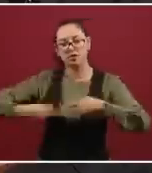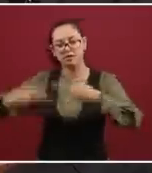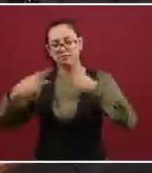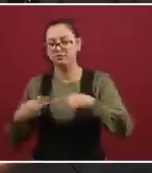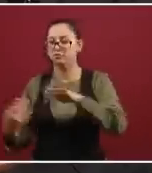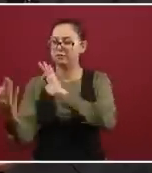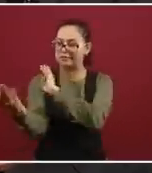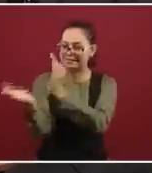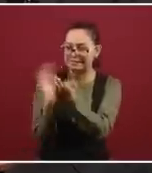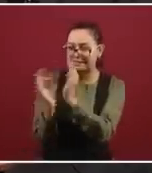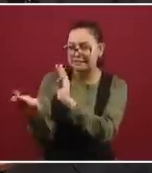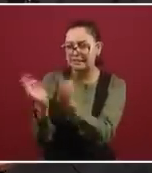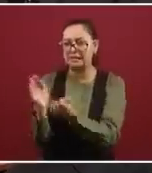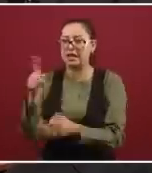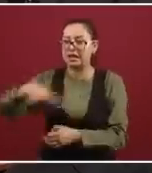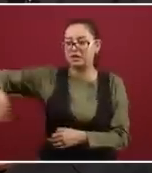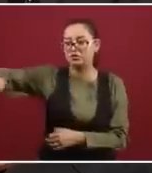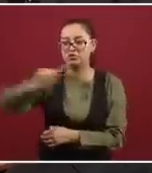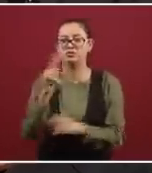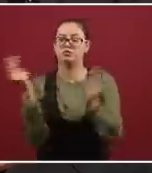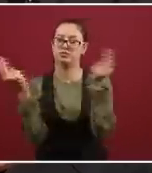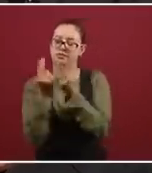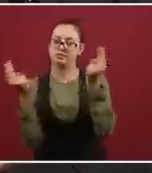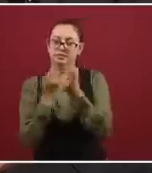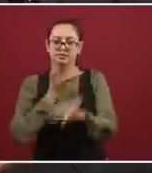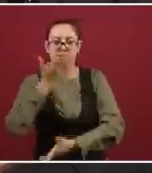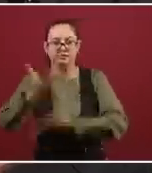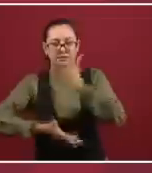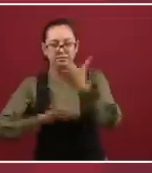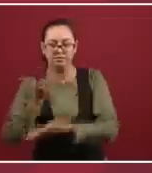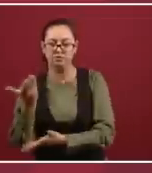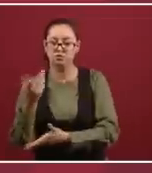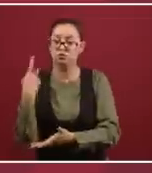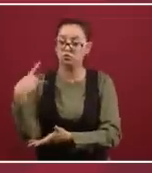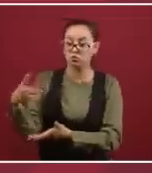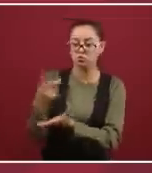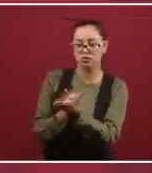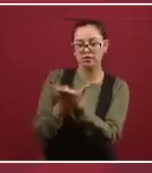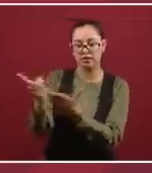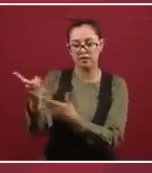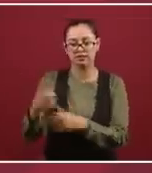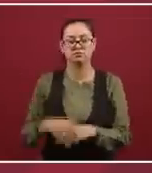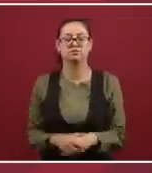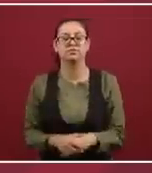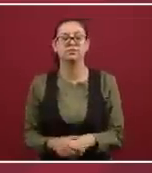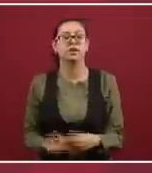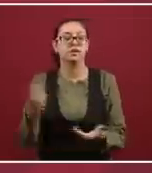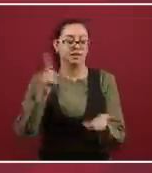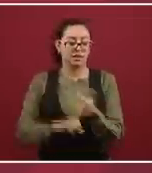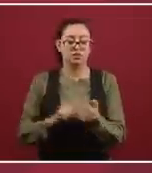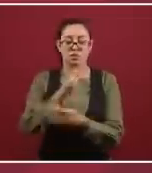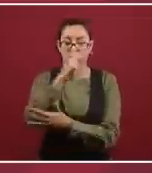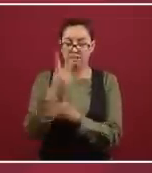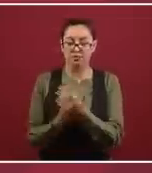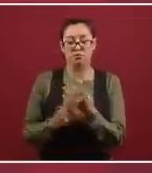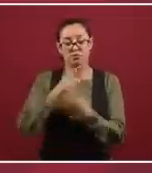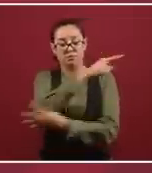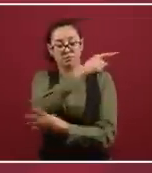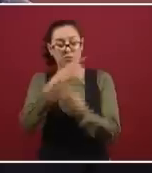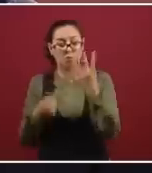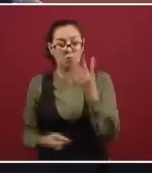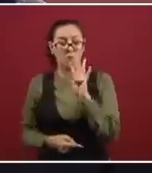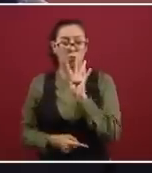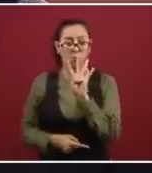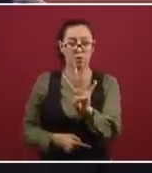la población que necesita y merece servicios. Tenemos cuatro ejes, cuatro áreas